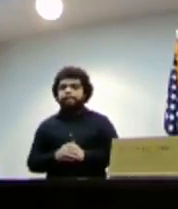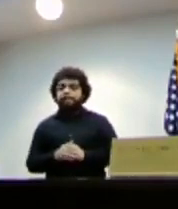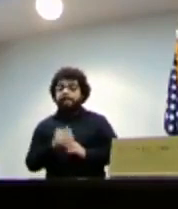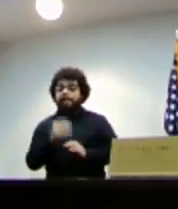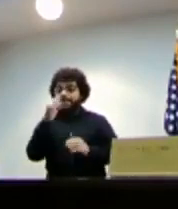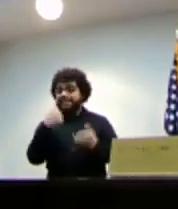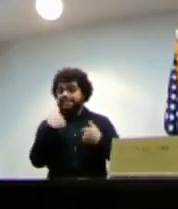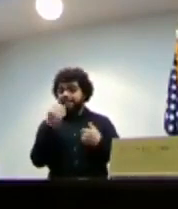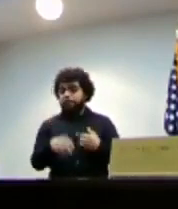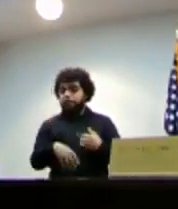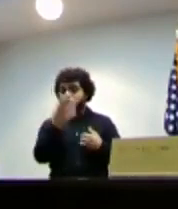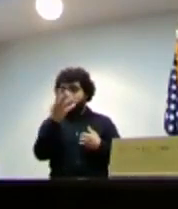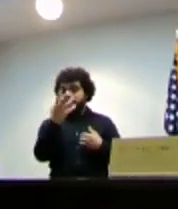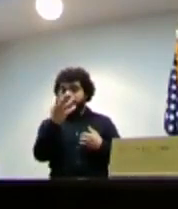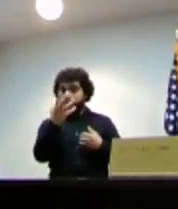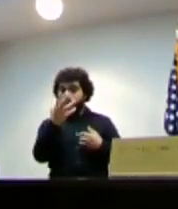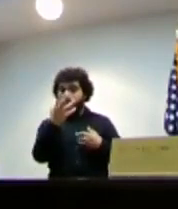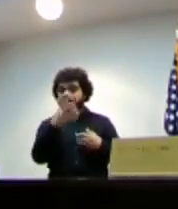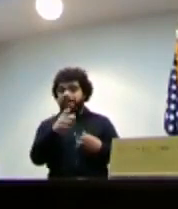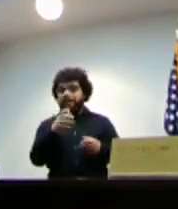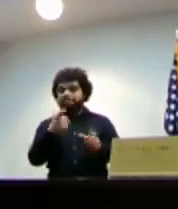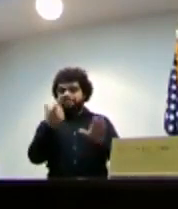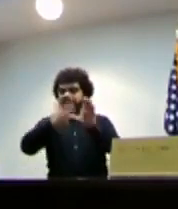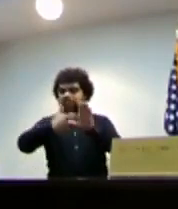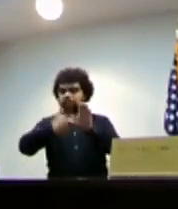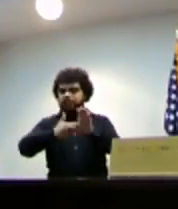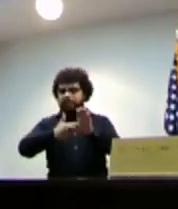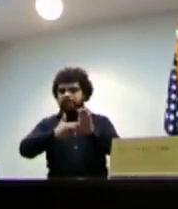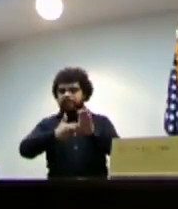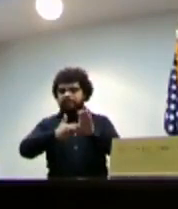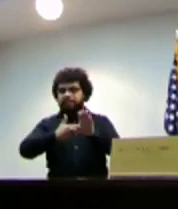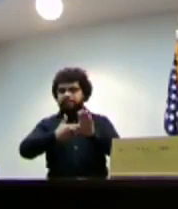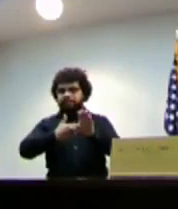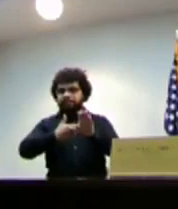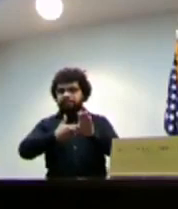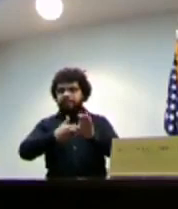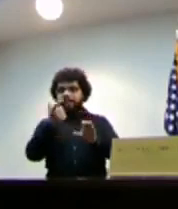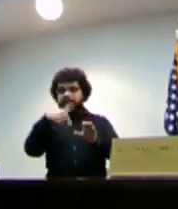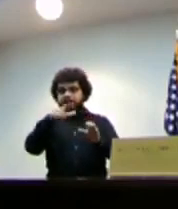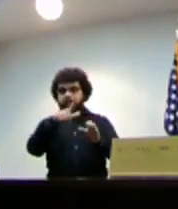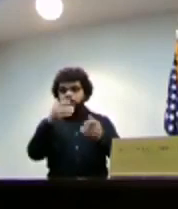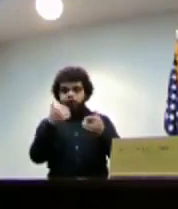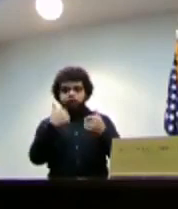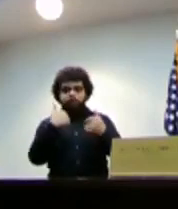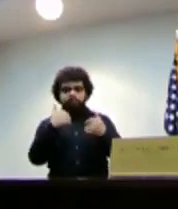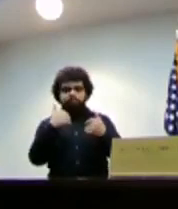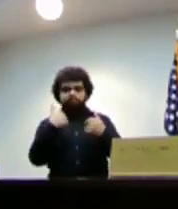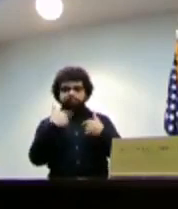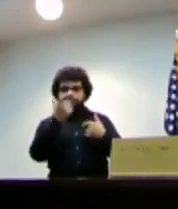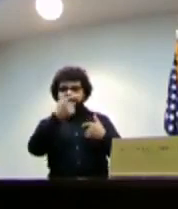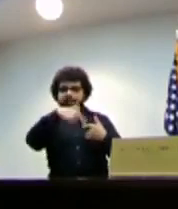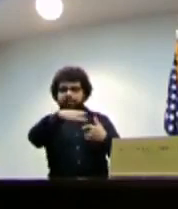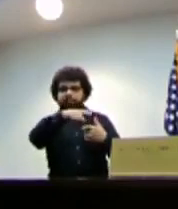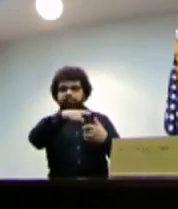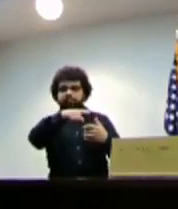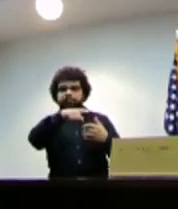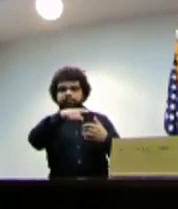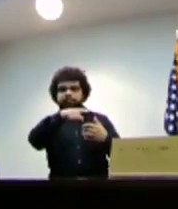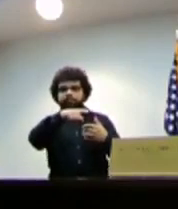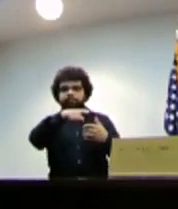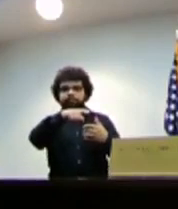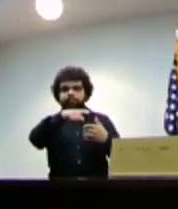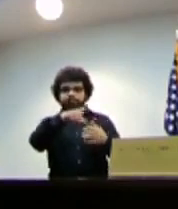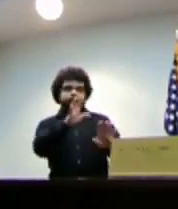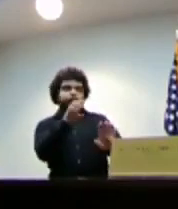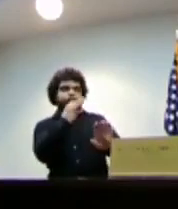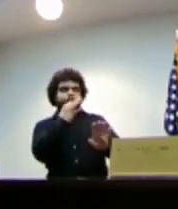cuatro turbinas de combustión que alimentan a unos recuperadores de calor. La turbina de combustión, como expliqué en el caso de las